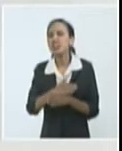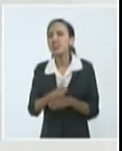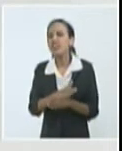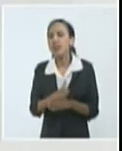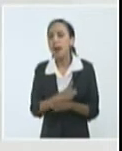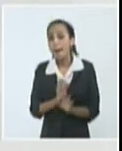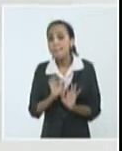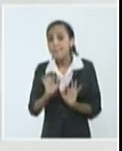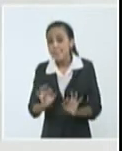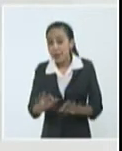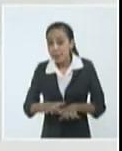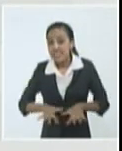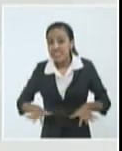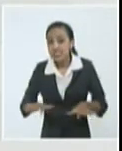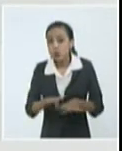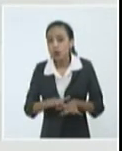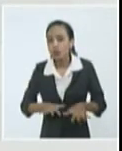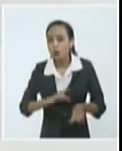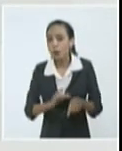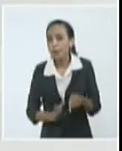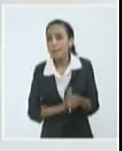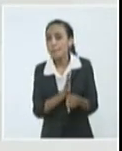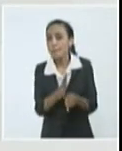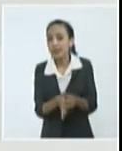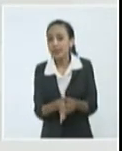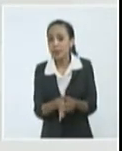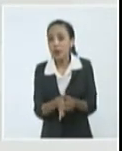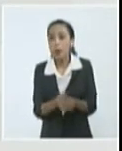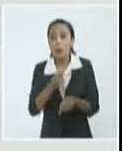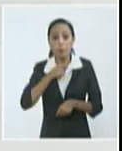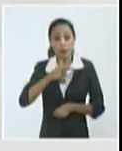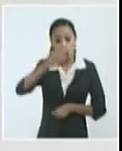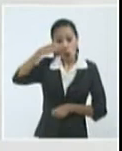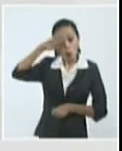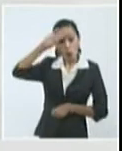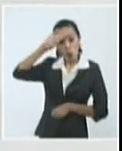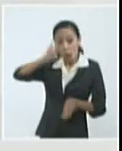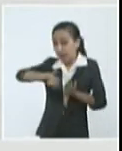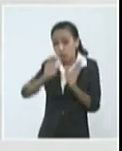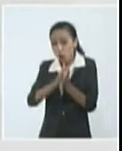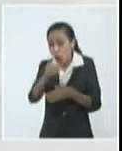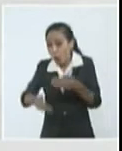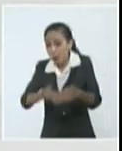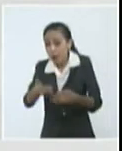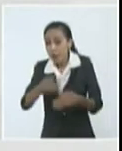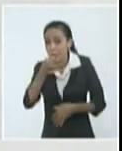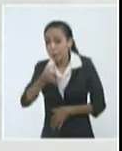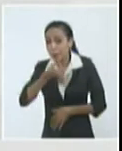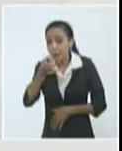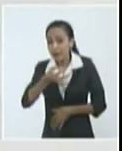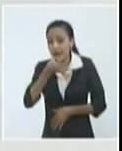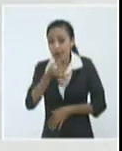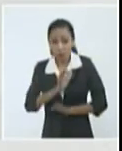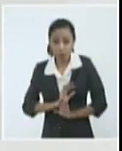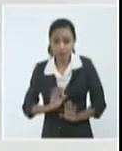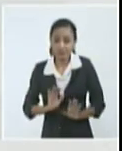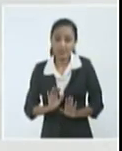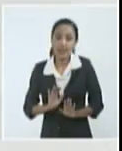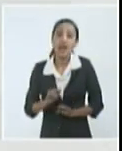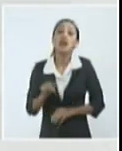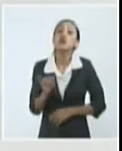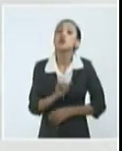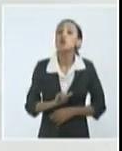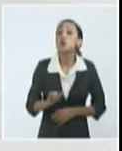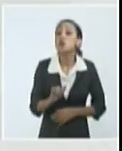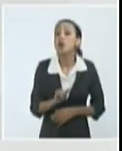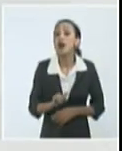condiciones en que se ha enfrentado la pandemia, en el caso de Cuba con todas las problemáticas que hemos descrito y sobre todo la influencia